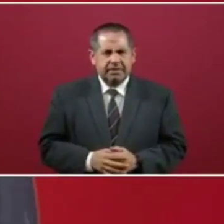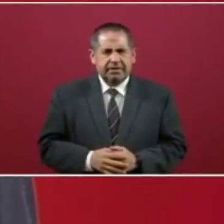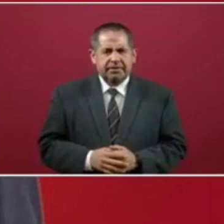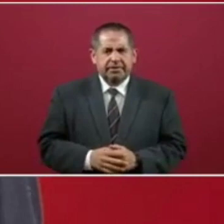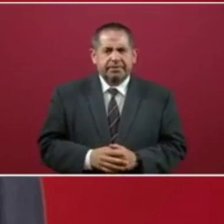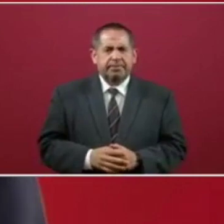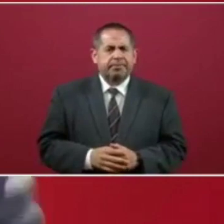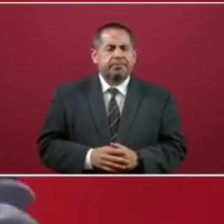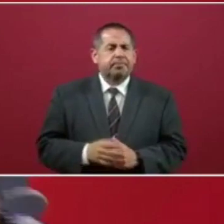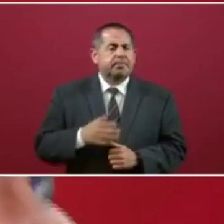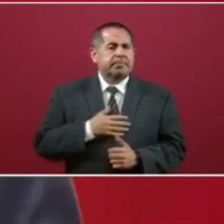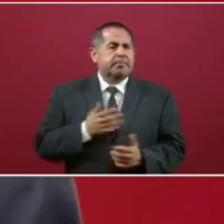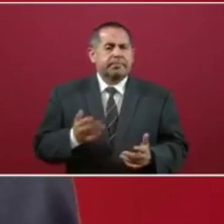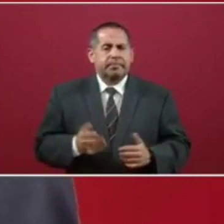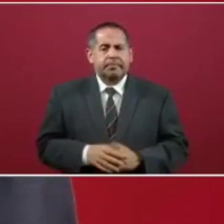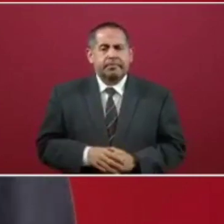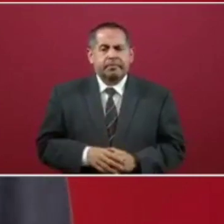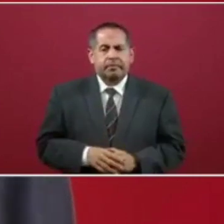yo